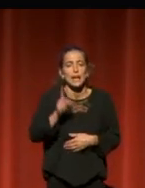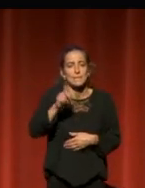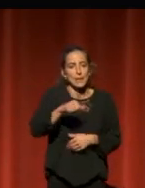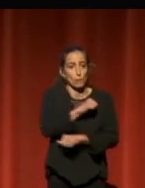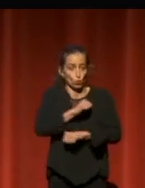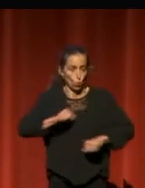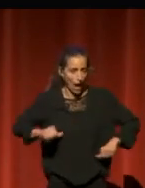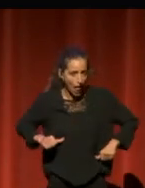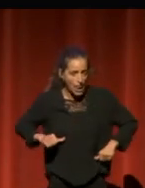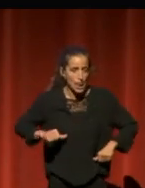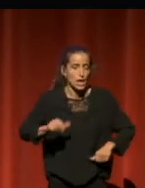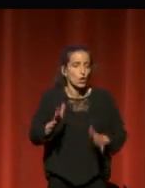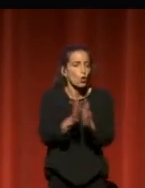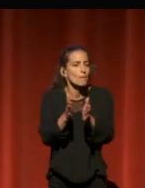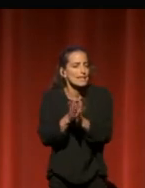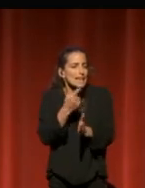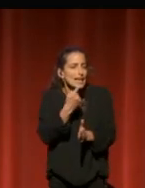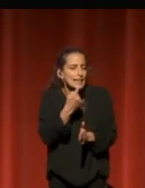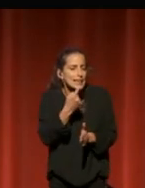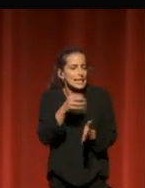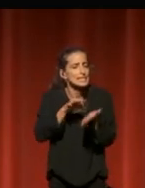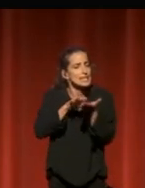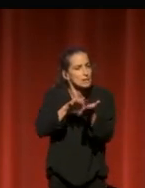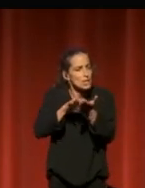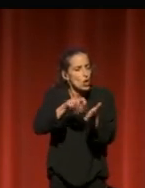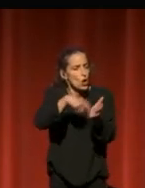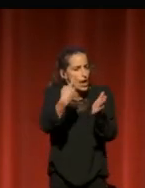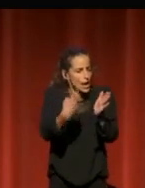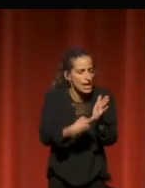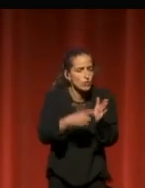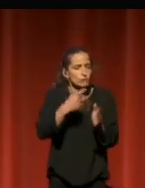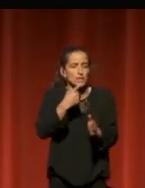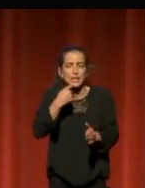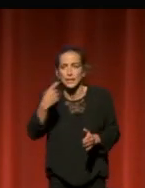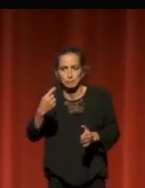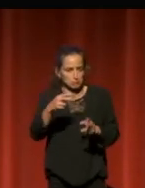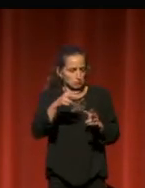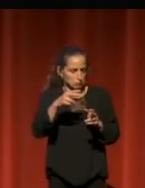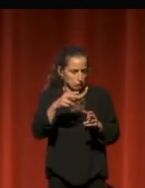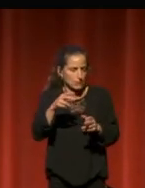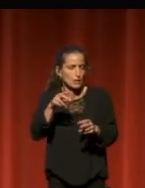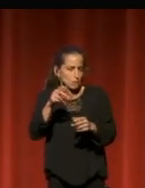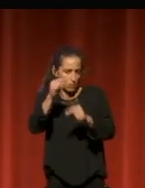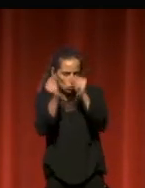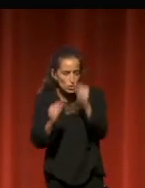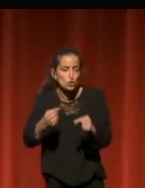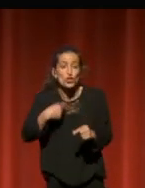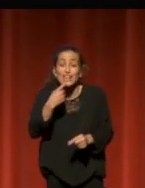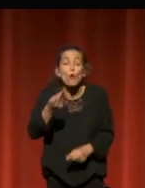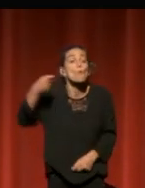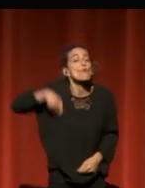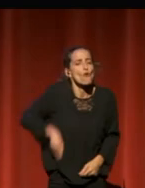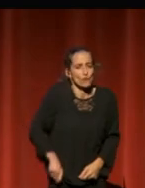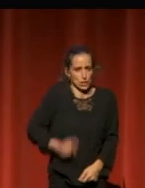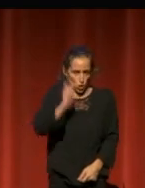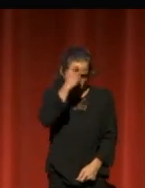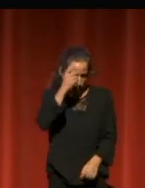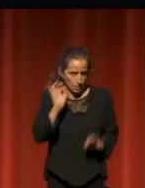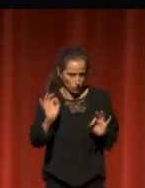Portugal, hablan de servicios, hablan de leyes, hablan de presupuestos. Yo lo que hablo es de profesión,